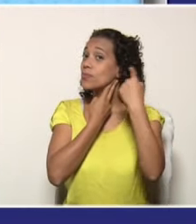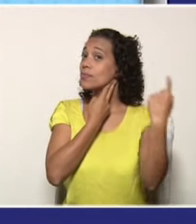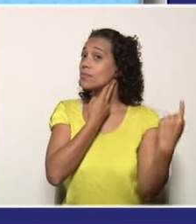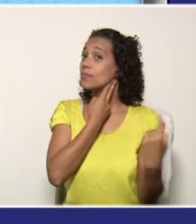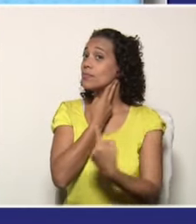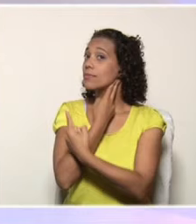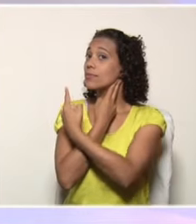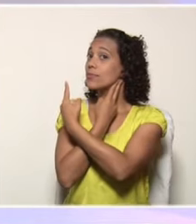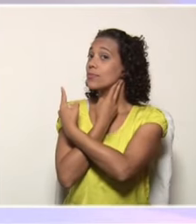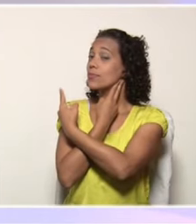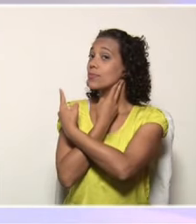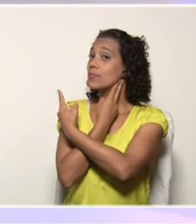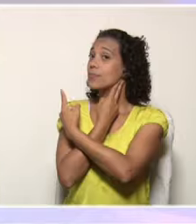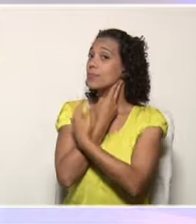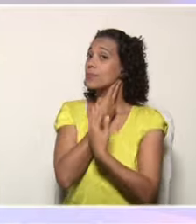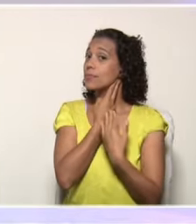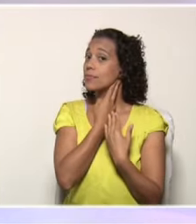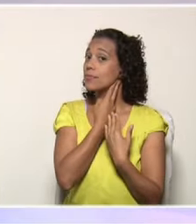aquí la gráfica.